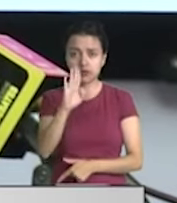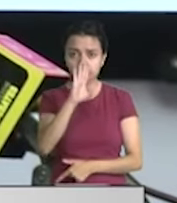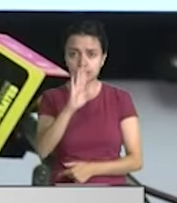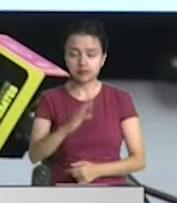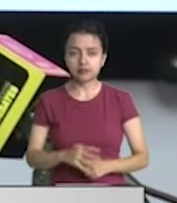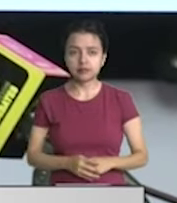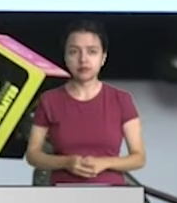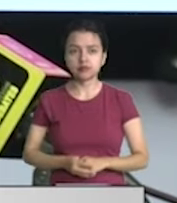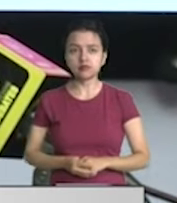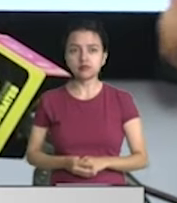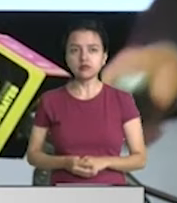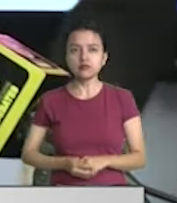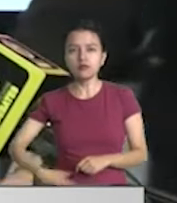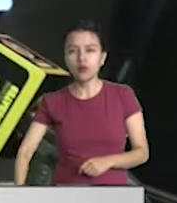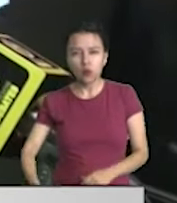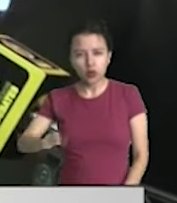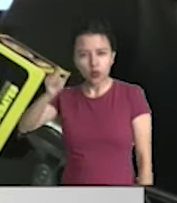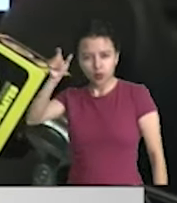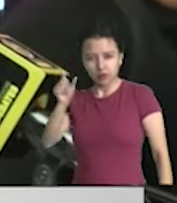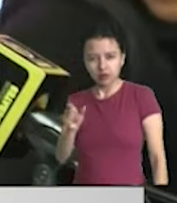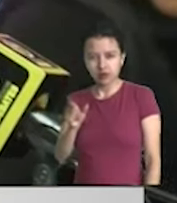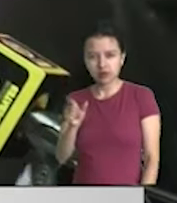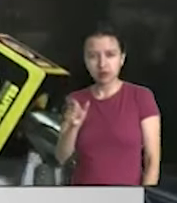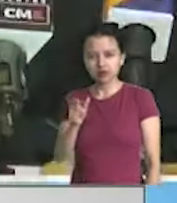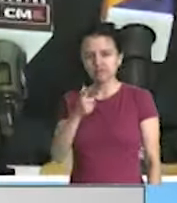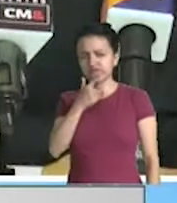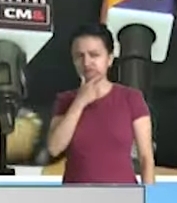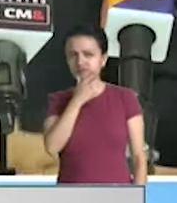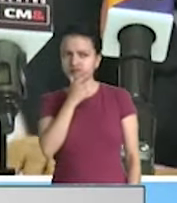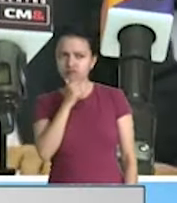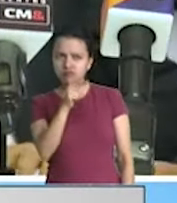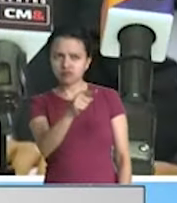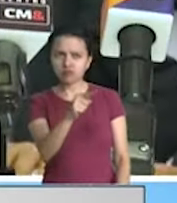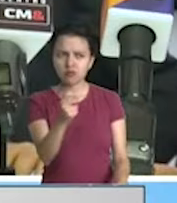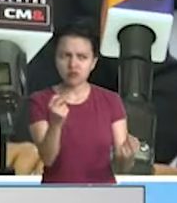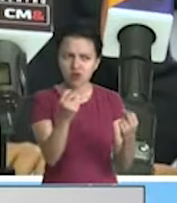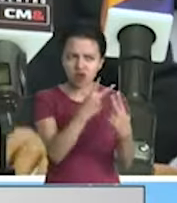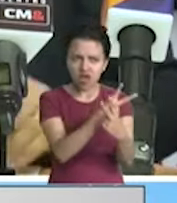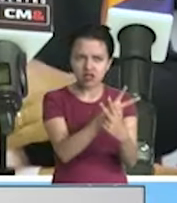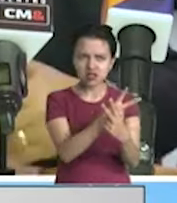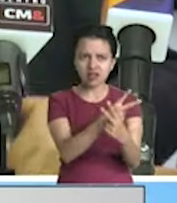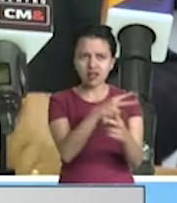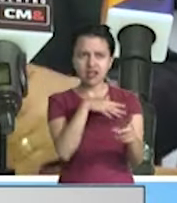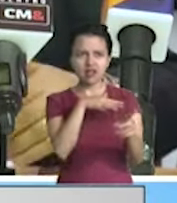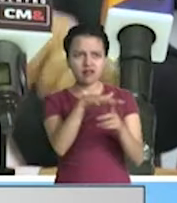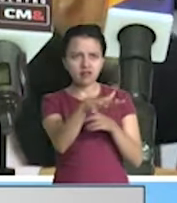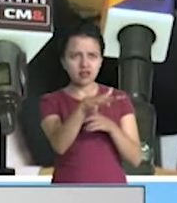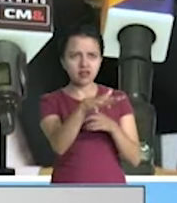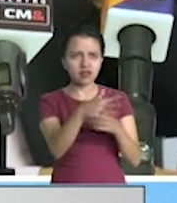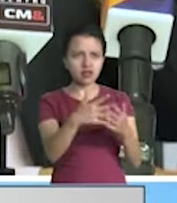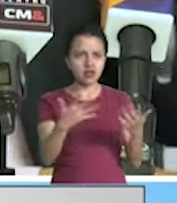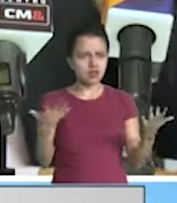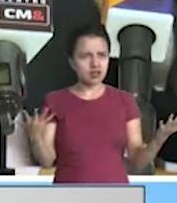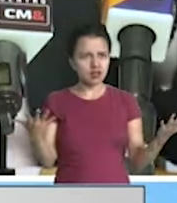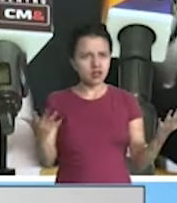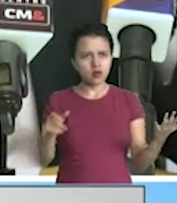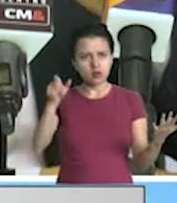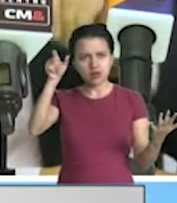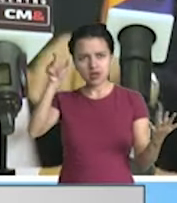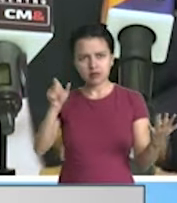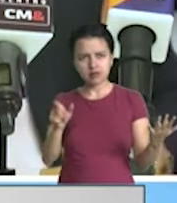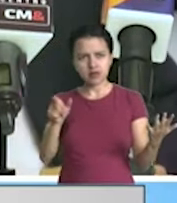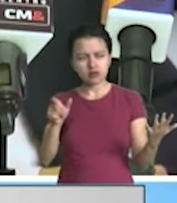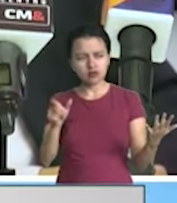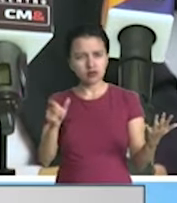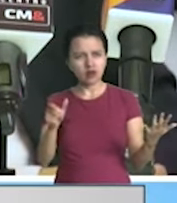persona decide tomar justicia por mano propia, ya sea frente a un delito, ya sea frente